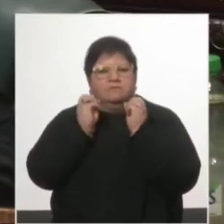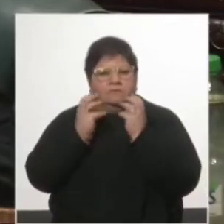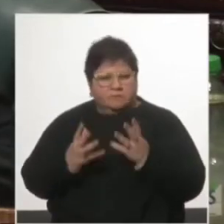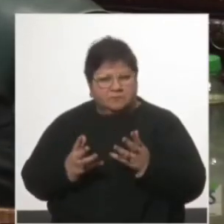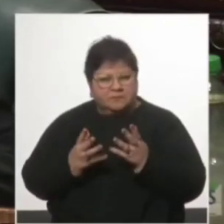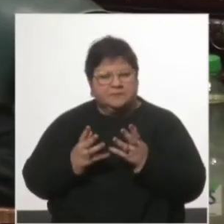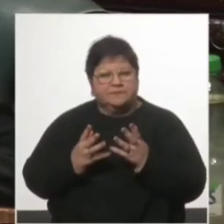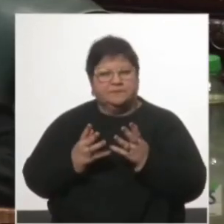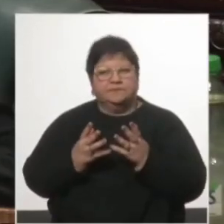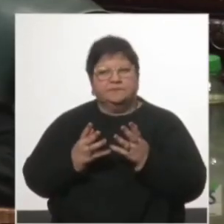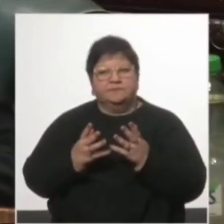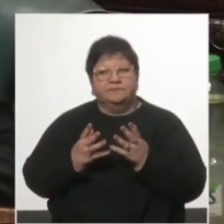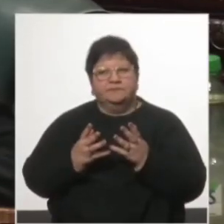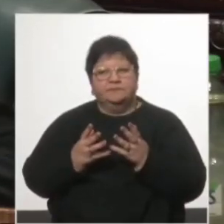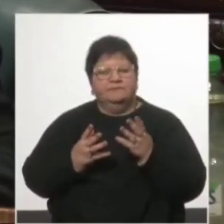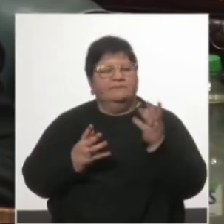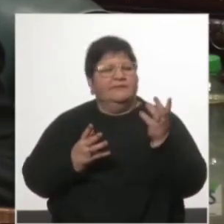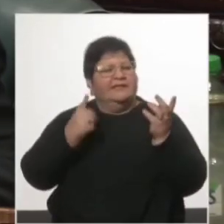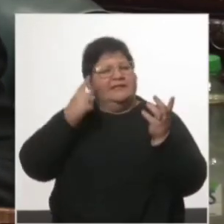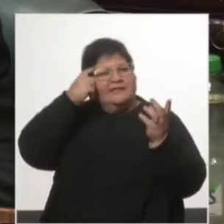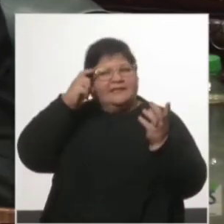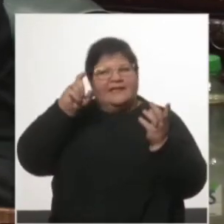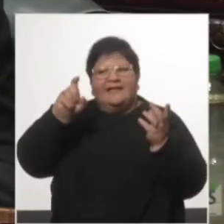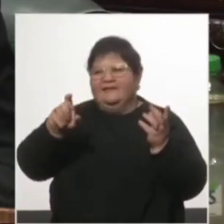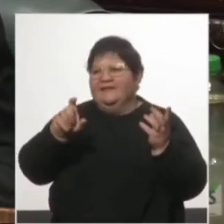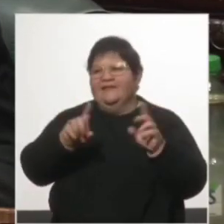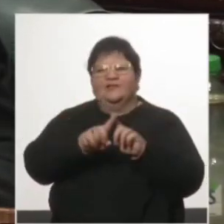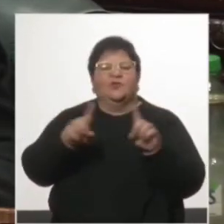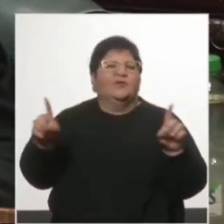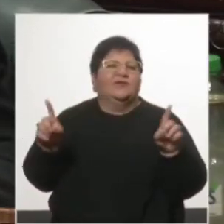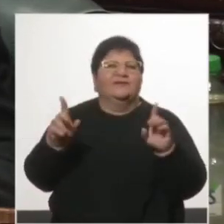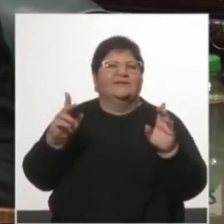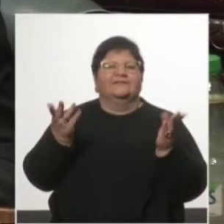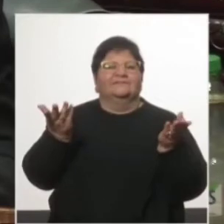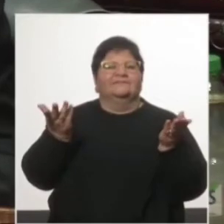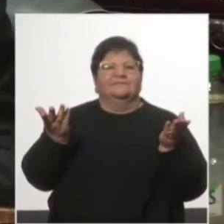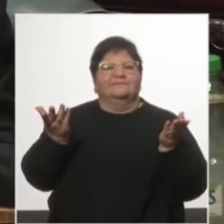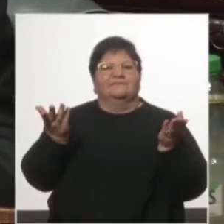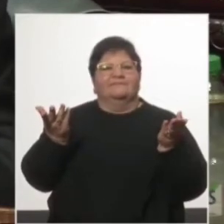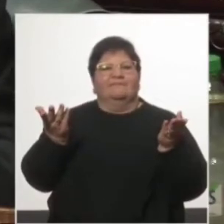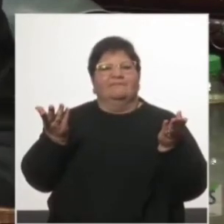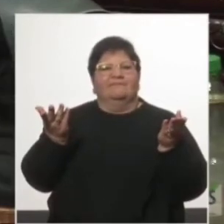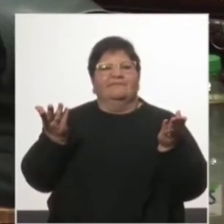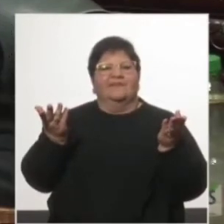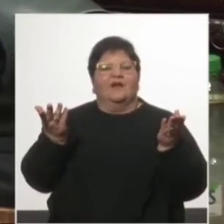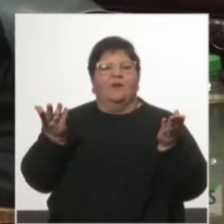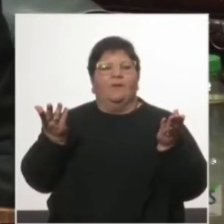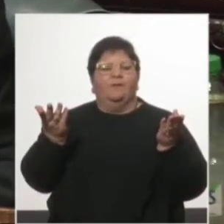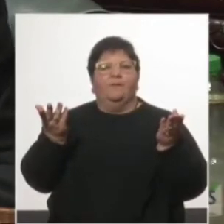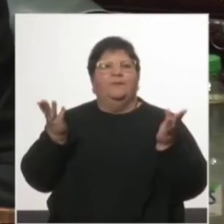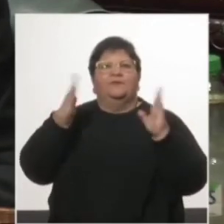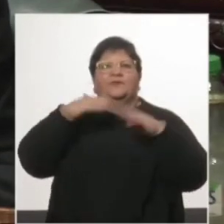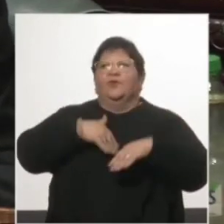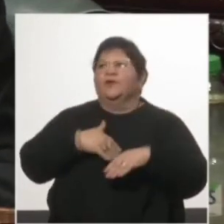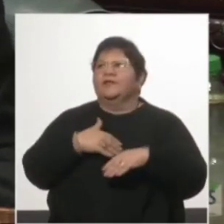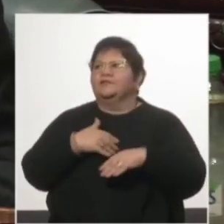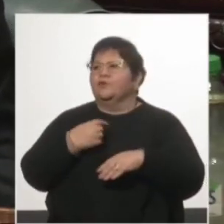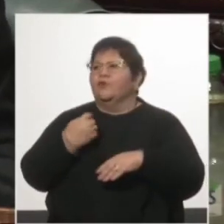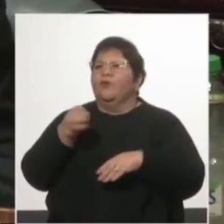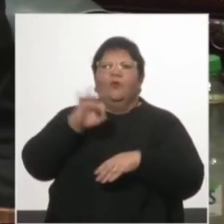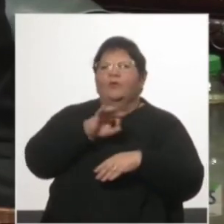aquí la idea es que las cosas no se pueden tomar como blanco y negro.